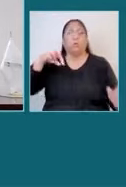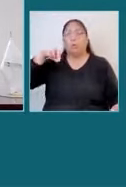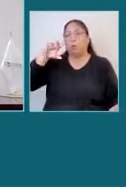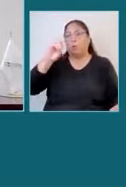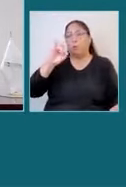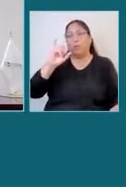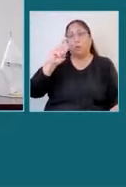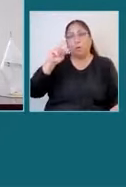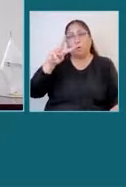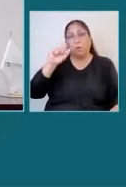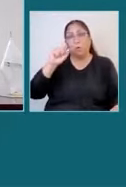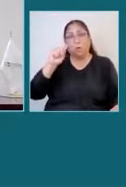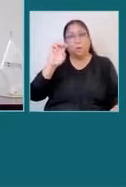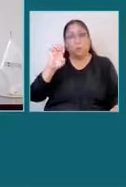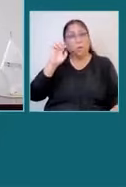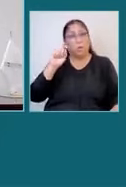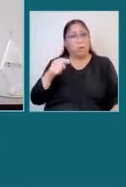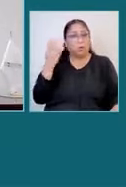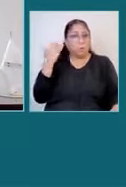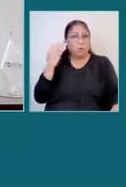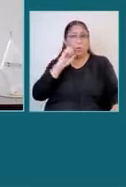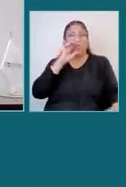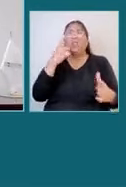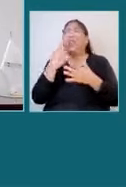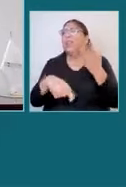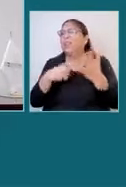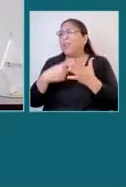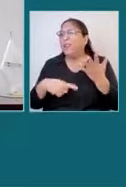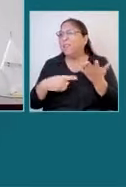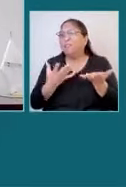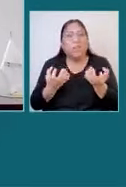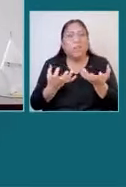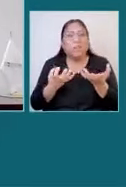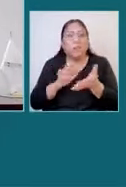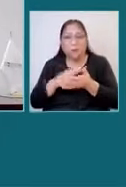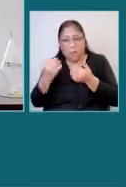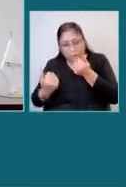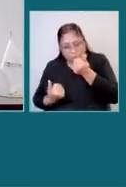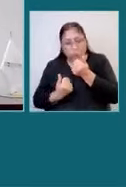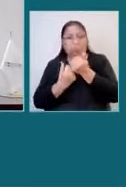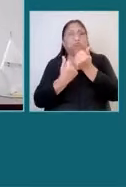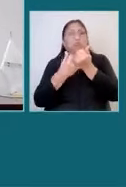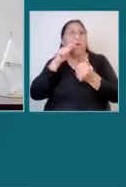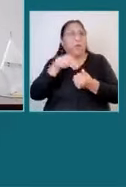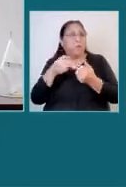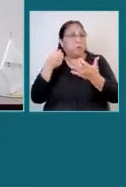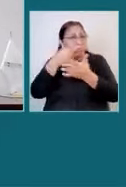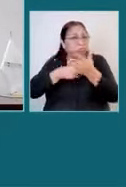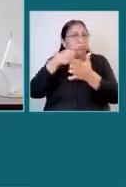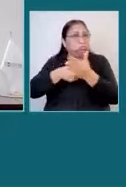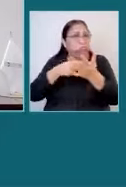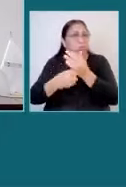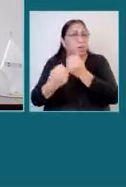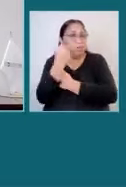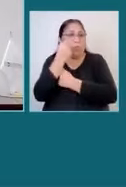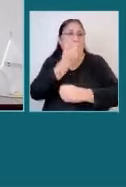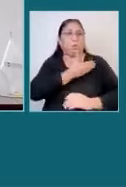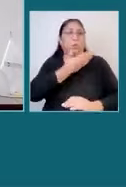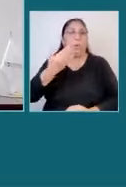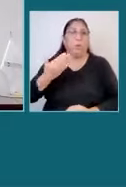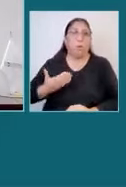Proinnovate. Y como dije, lo que busca el FCI es justamente complementar ese esfuerzo desde el Estado,